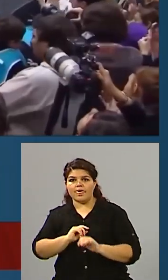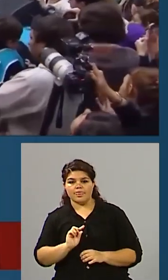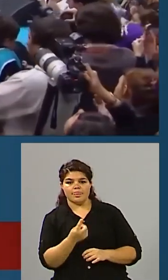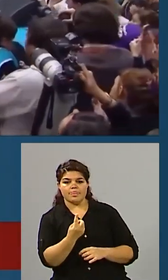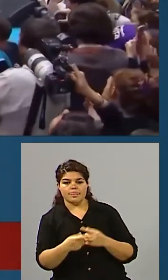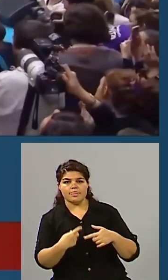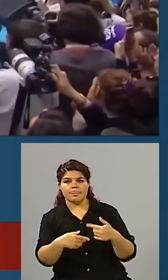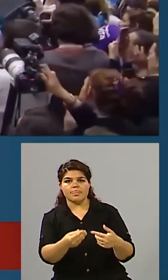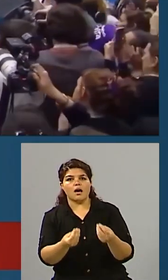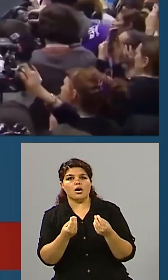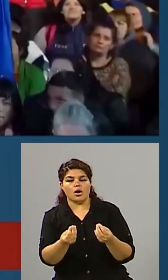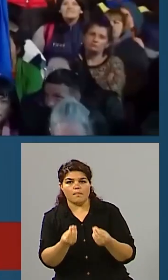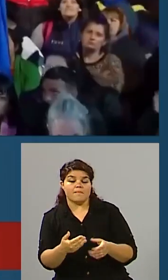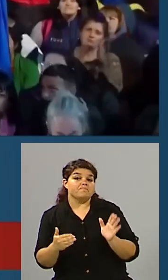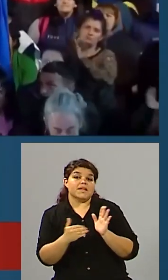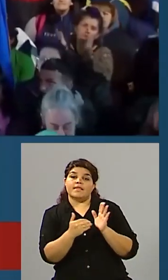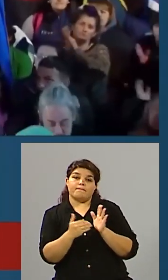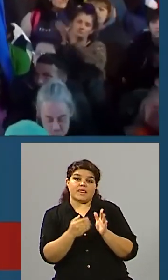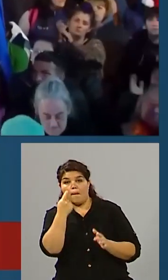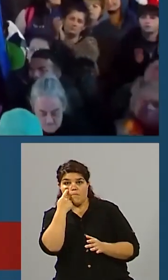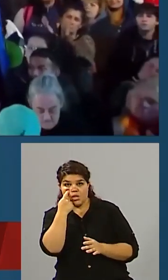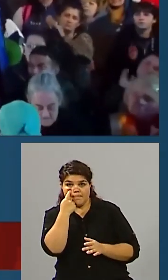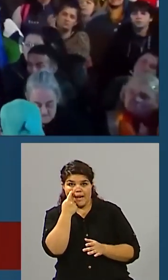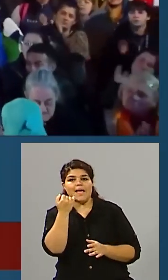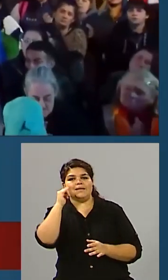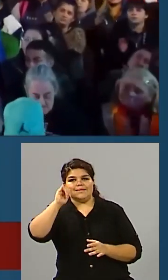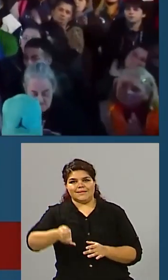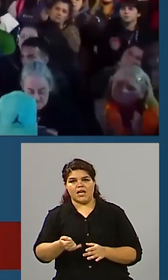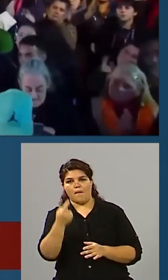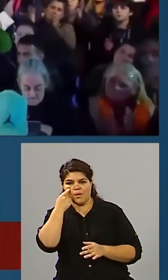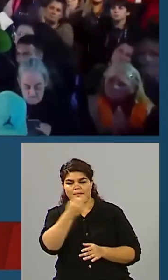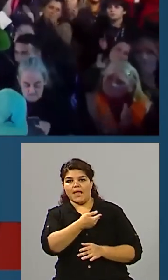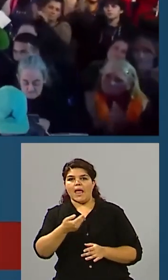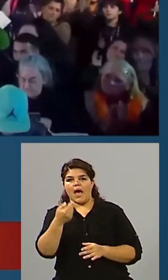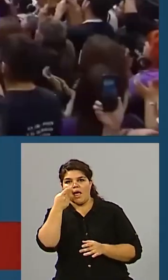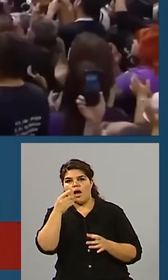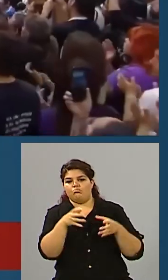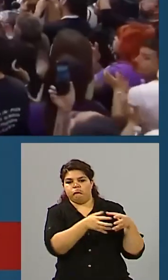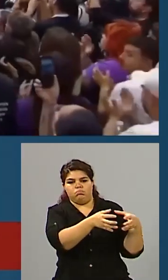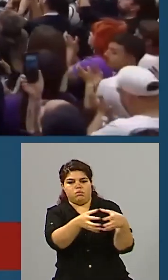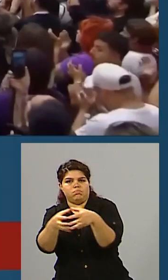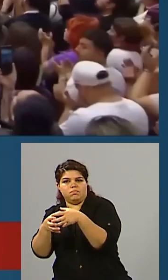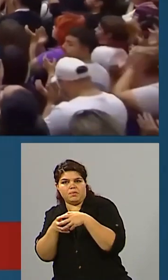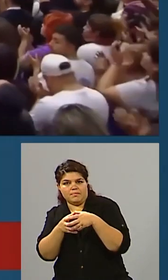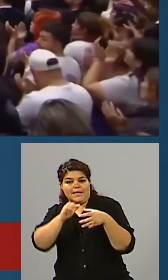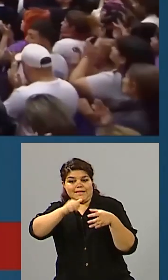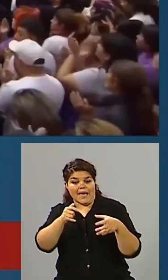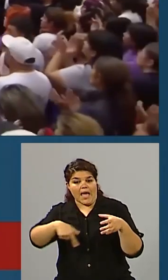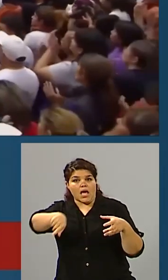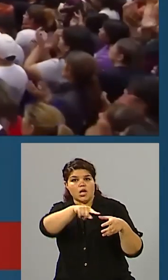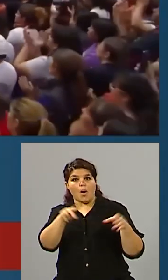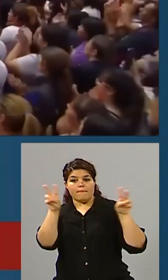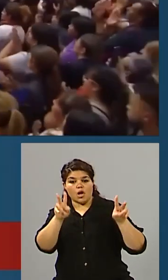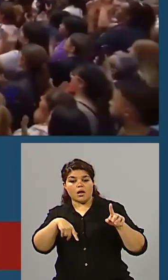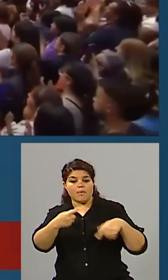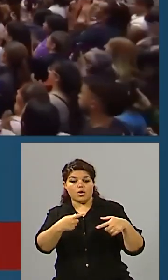si desde los municipios que supo mantener en este turno electoral puede emerger algún liderazgo